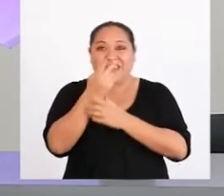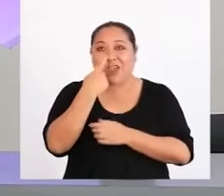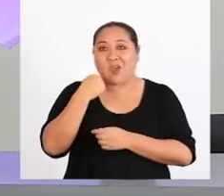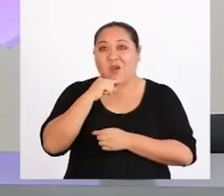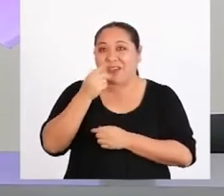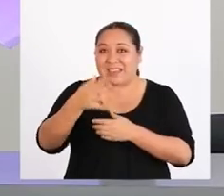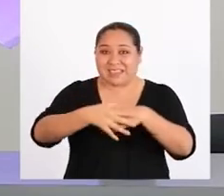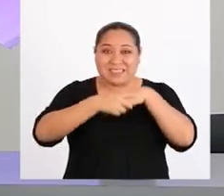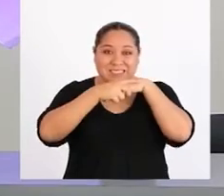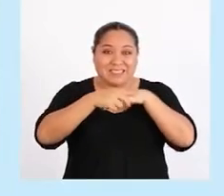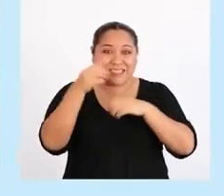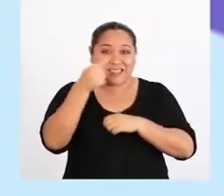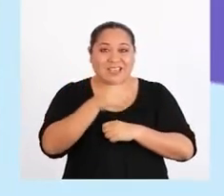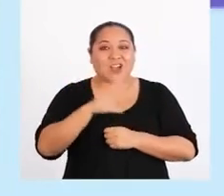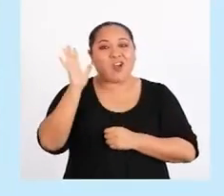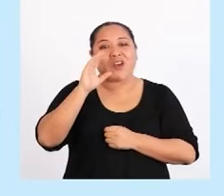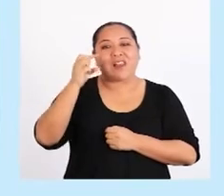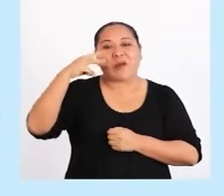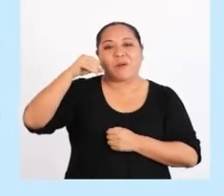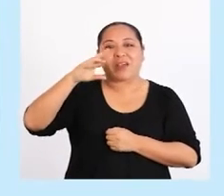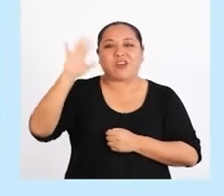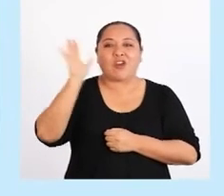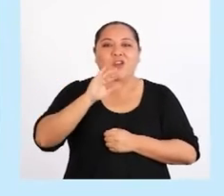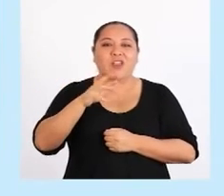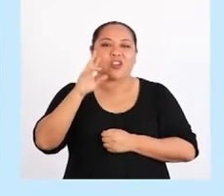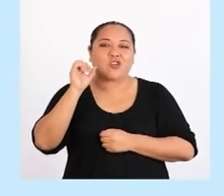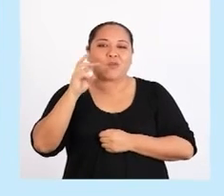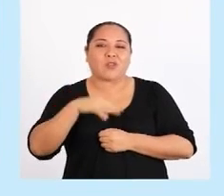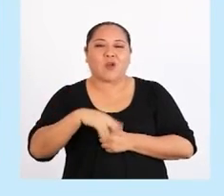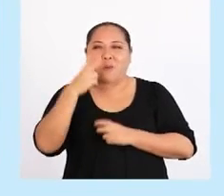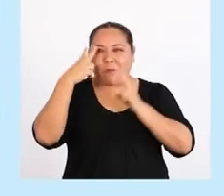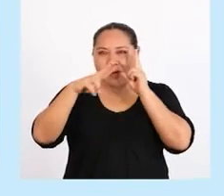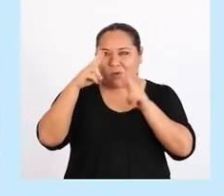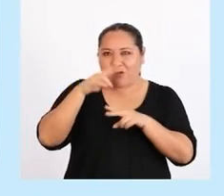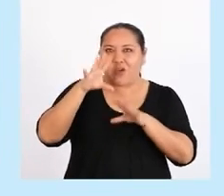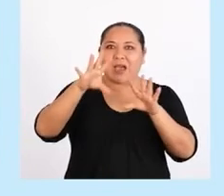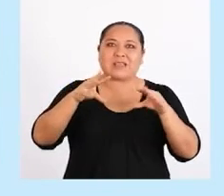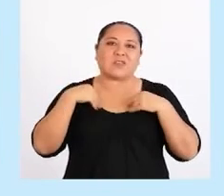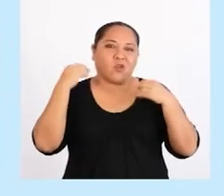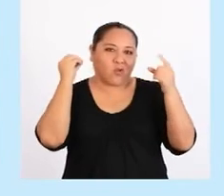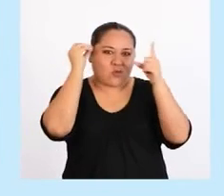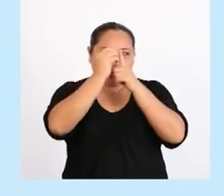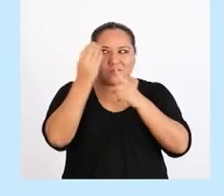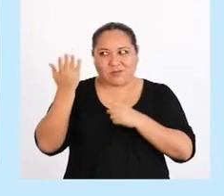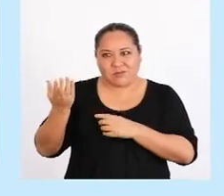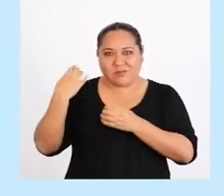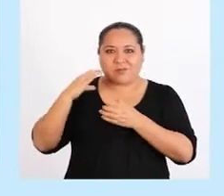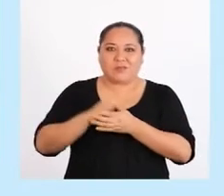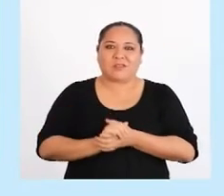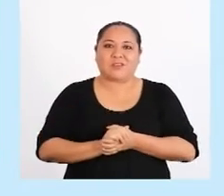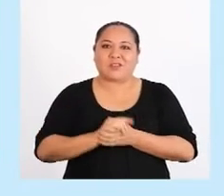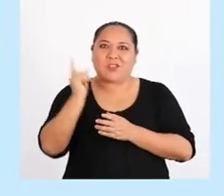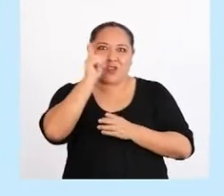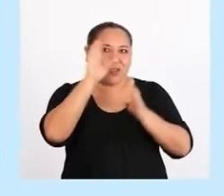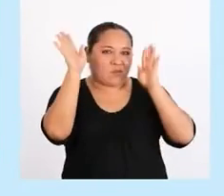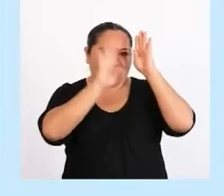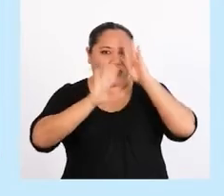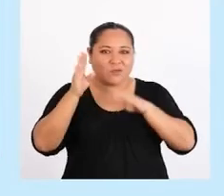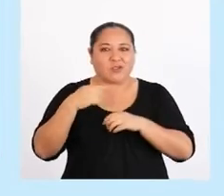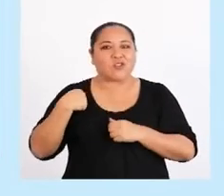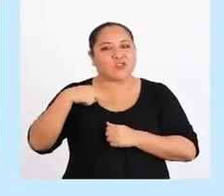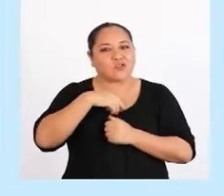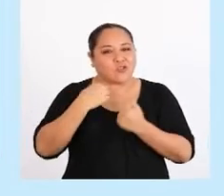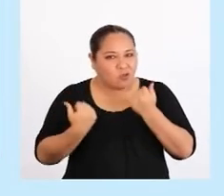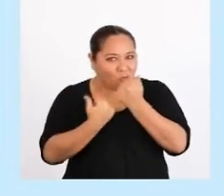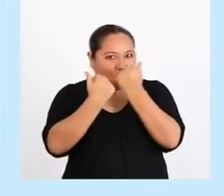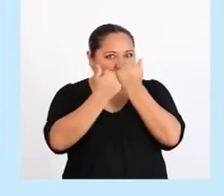que quieren saludarte. Hola Mario. Hola Romina. Veo que has aceptado el reto de tu compañero. No te preocupes,